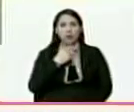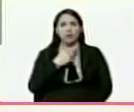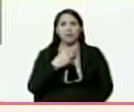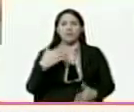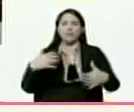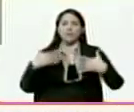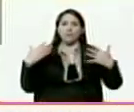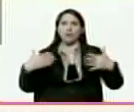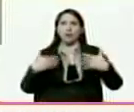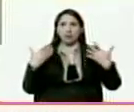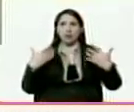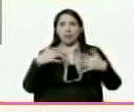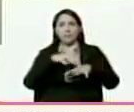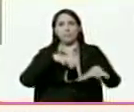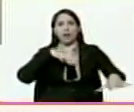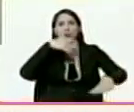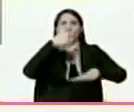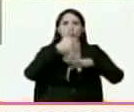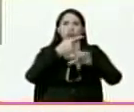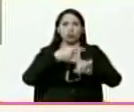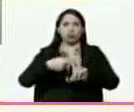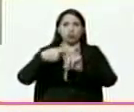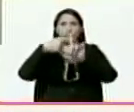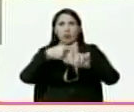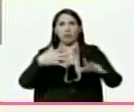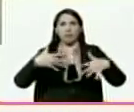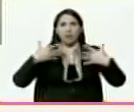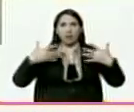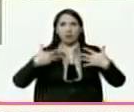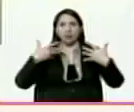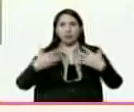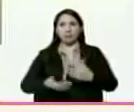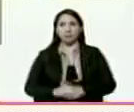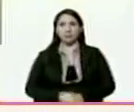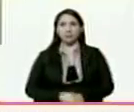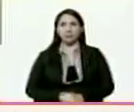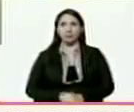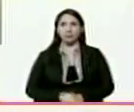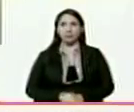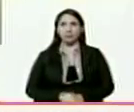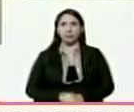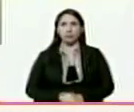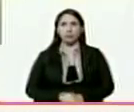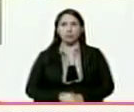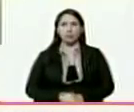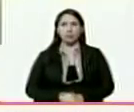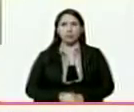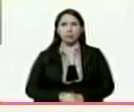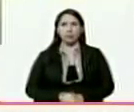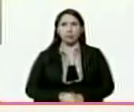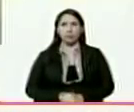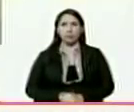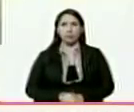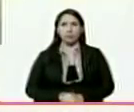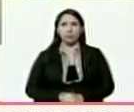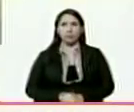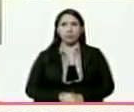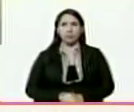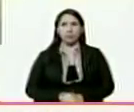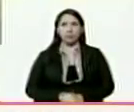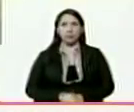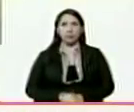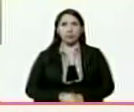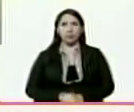la mayor suma de felicidad del pueblo venezolano. Entiendo la diferencia entre una cosa y la otra. Yo, de hecho, le estaba preguntando sobre el